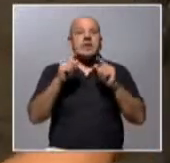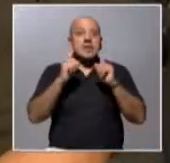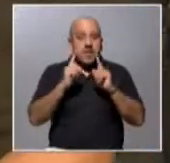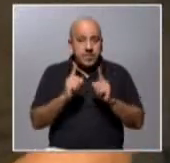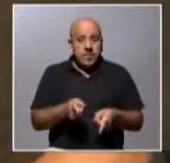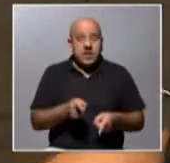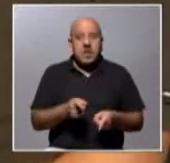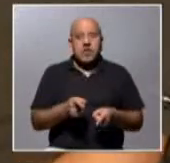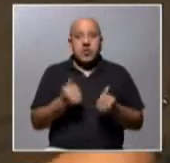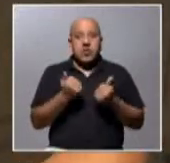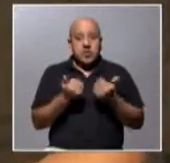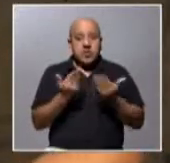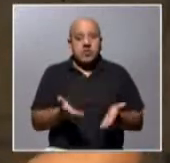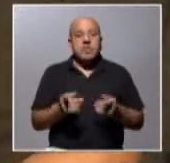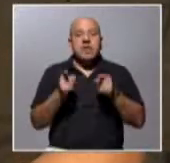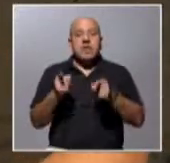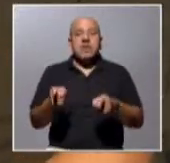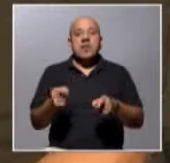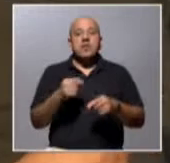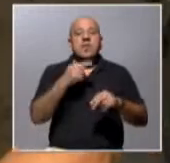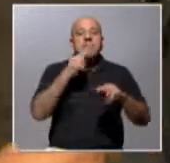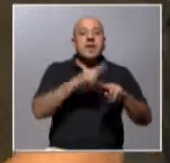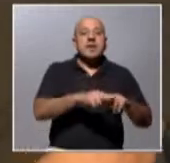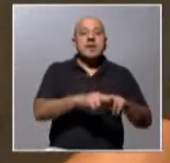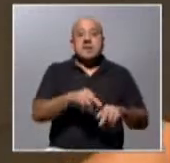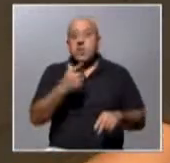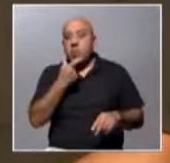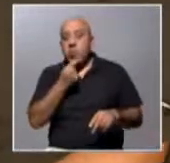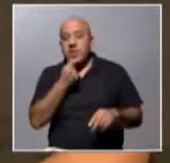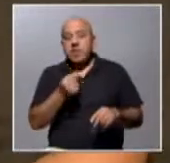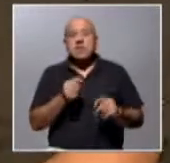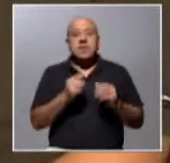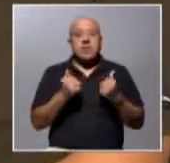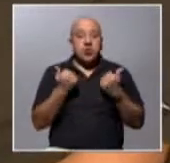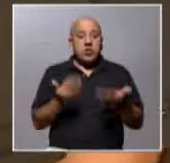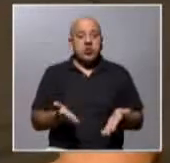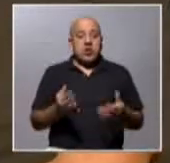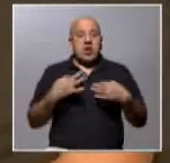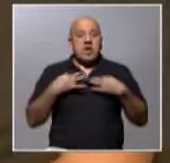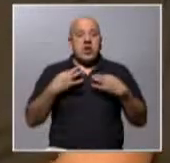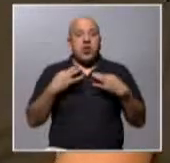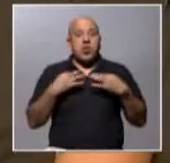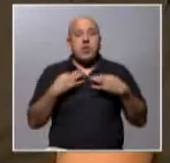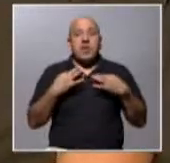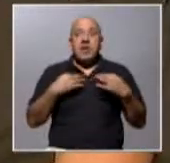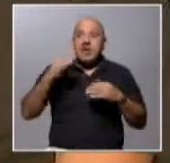de donaciones para esto, para la merienda de martes y jueves, se reciben donaciones de ropa, de grandes, de chicos y ropa de